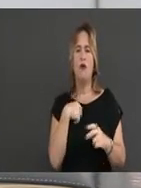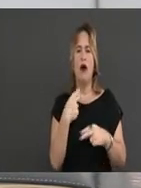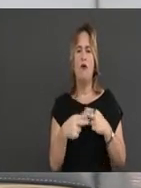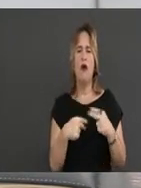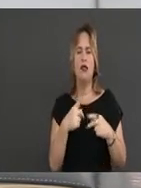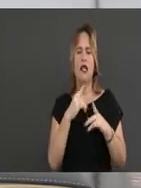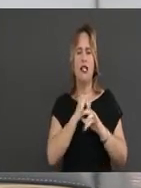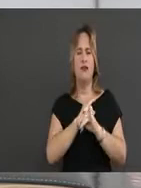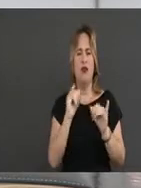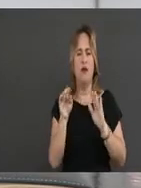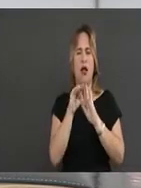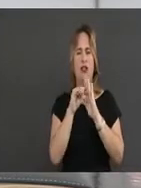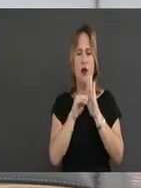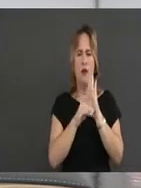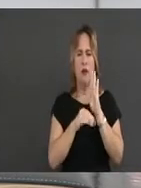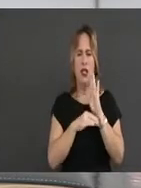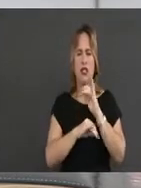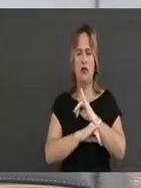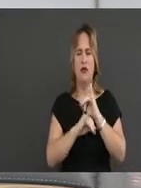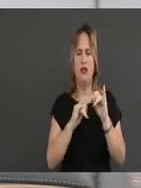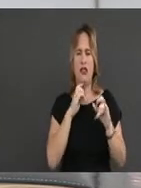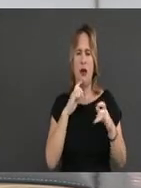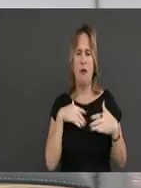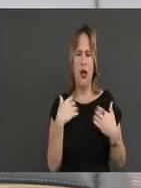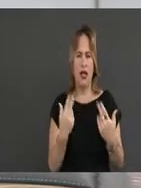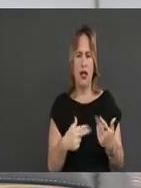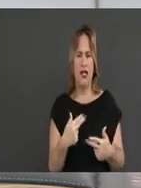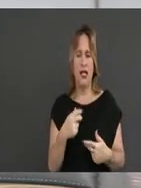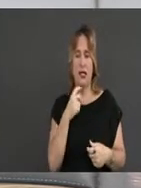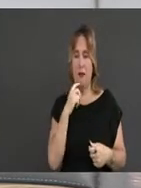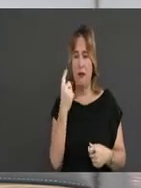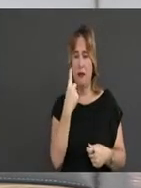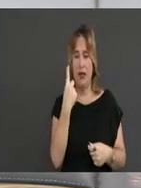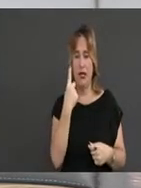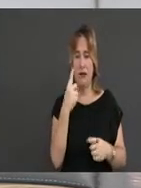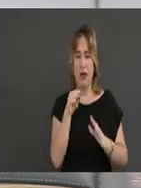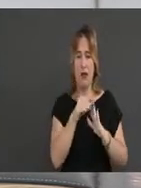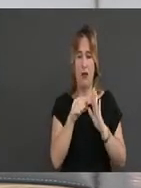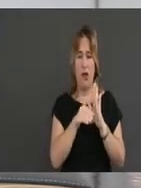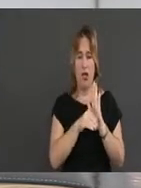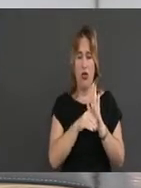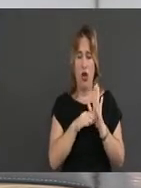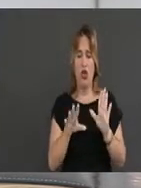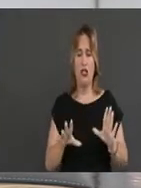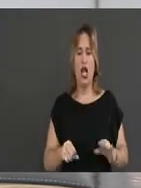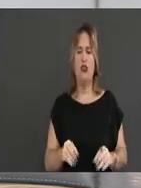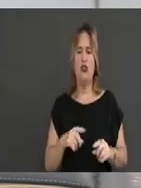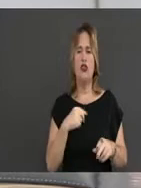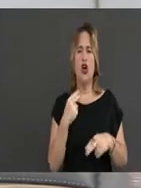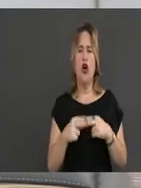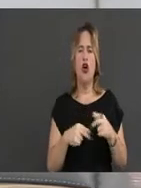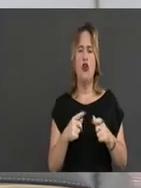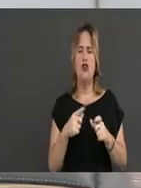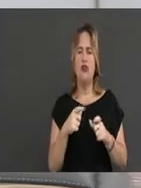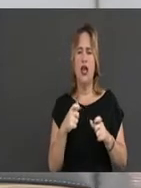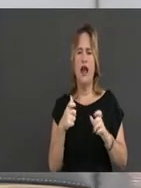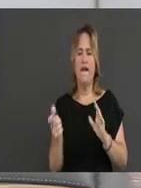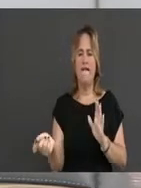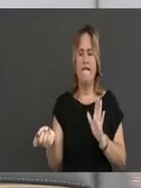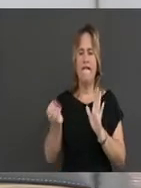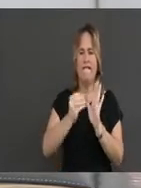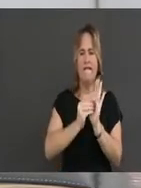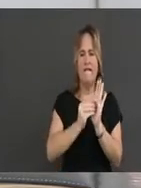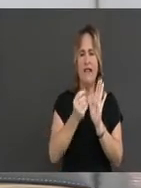enunciando ahora aquí en el programa. La primera es, bueno, se adoptó la medida de hacer la recarga de los cajeros